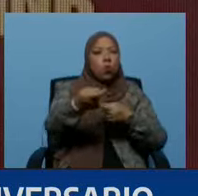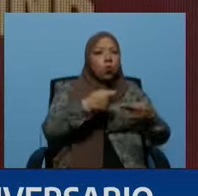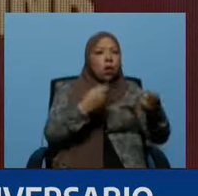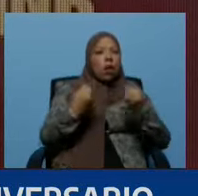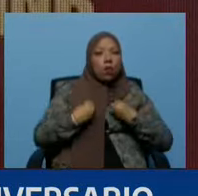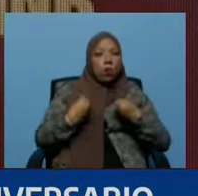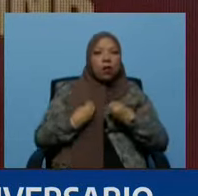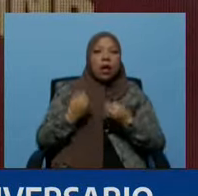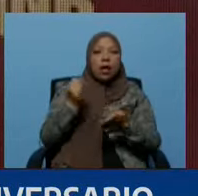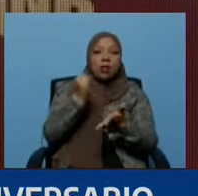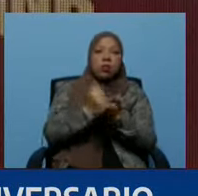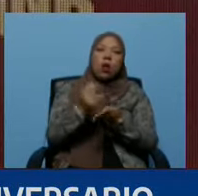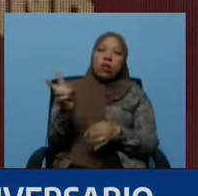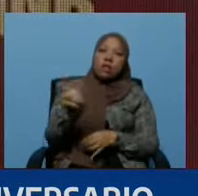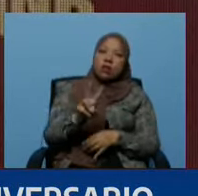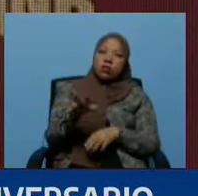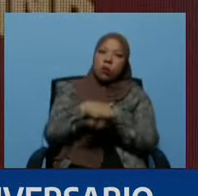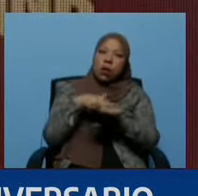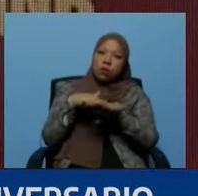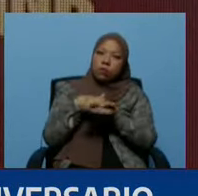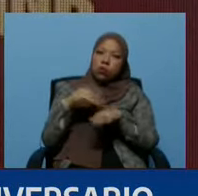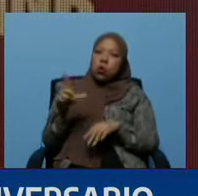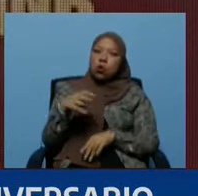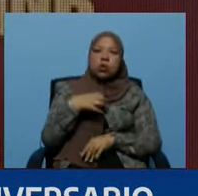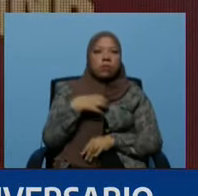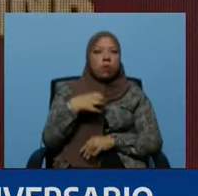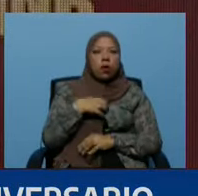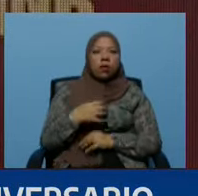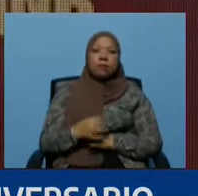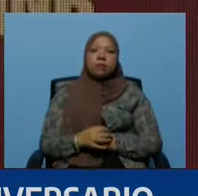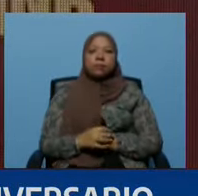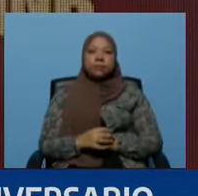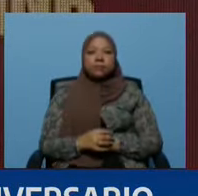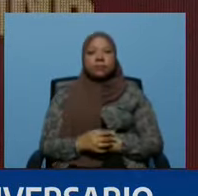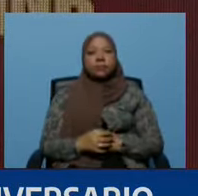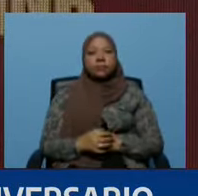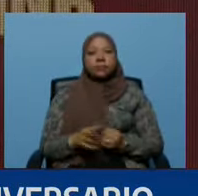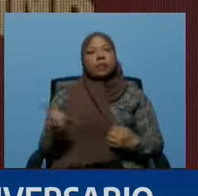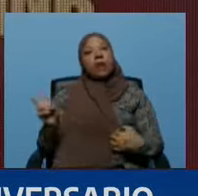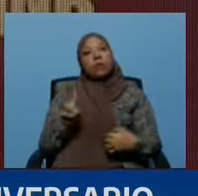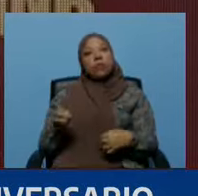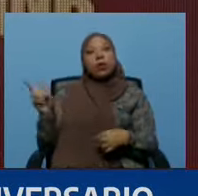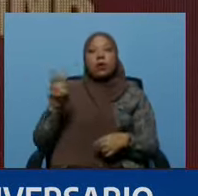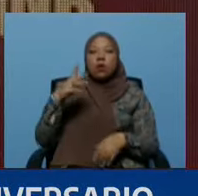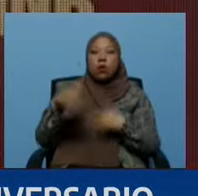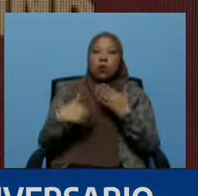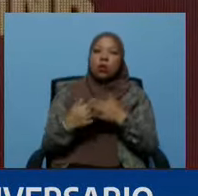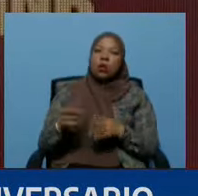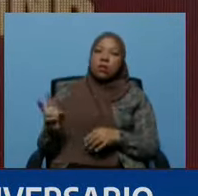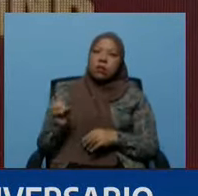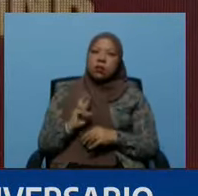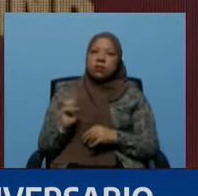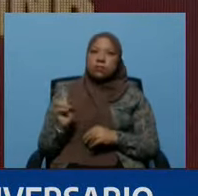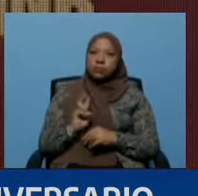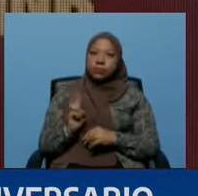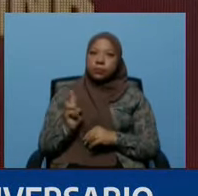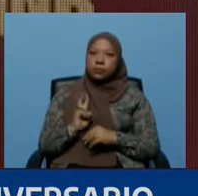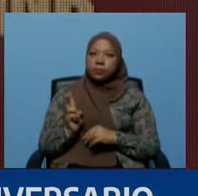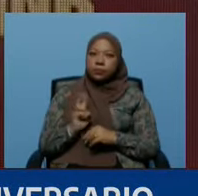vida institucional de Venezuela. No. Venezuela no es país colonia de nadie.